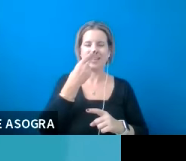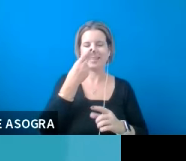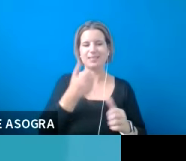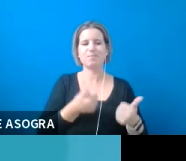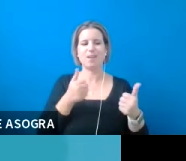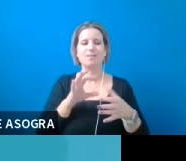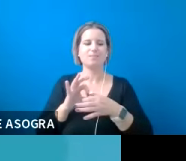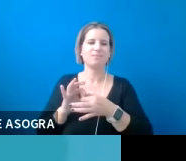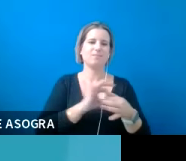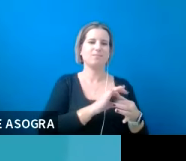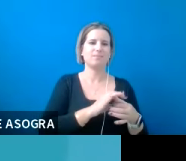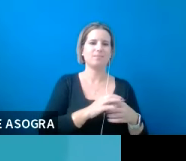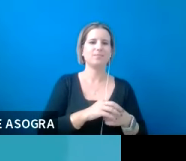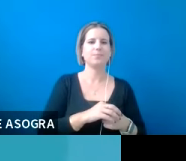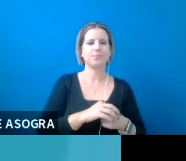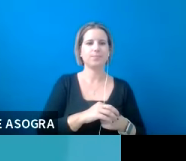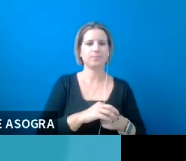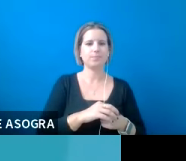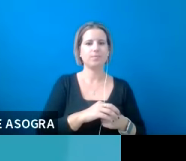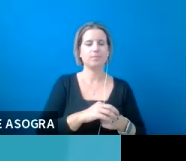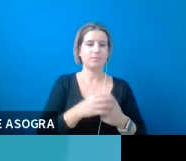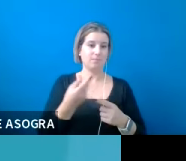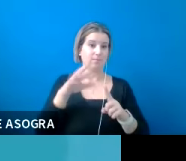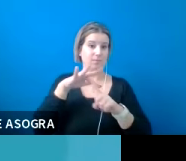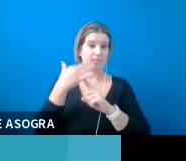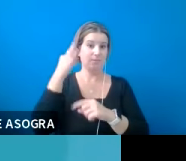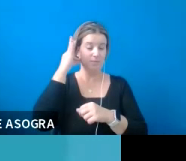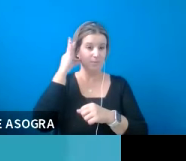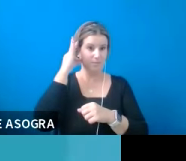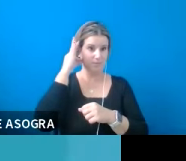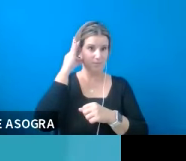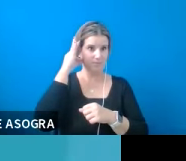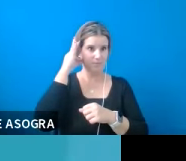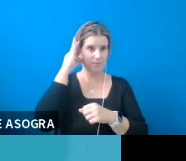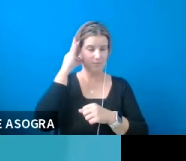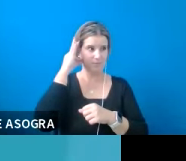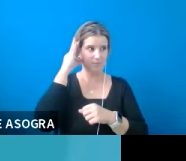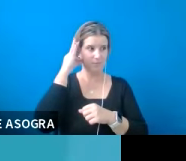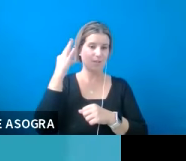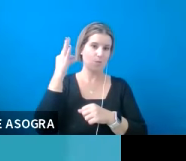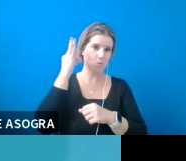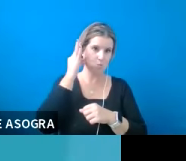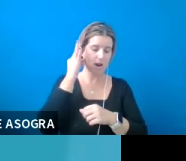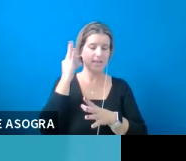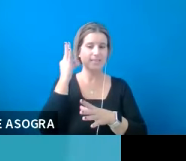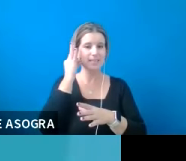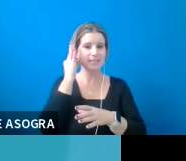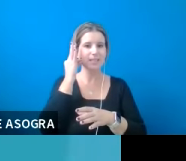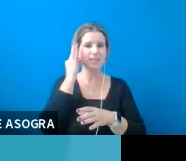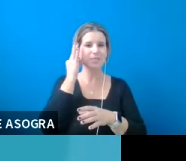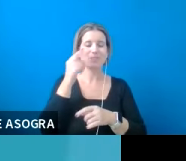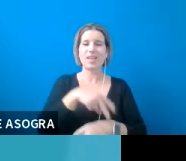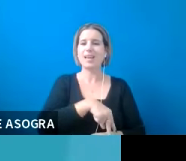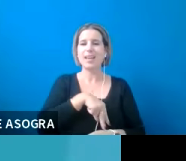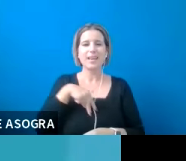neurotípicos en el caso de las niñas y de las mujeres las chicas muestran en general